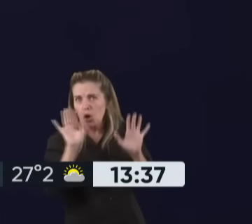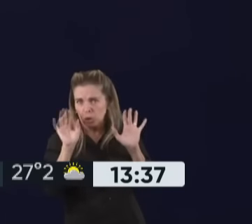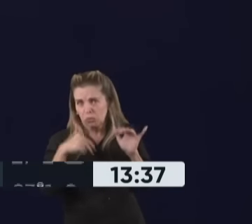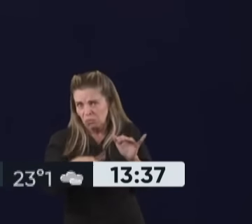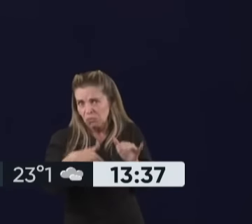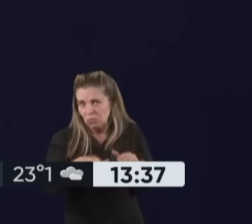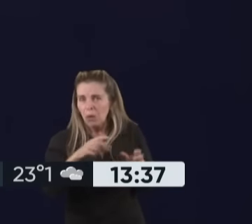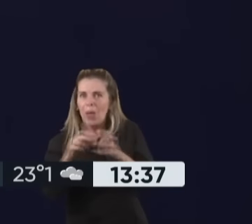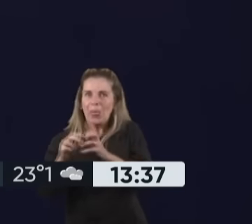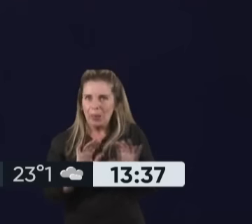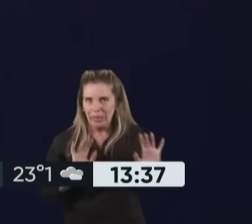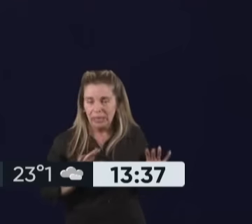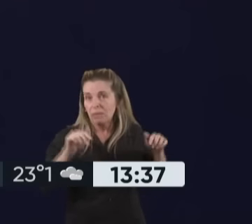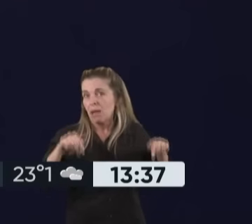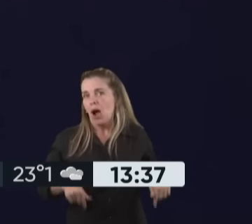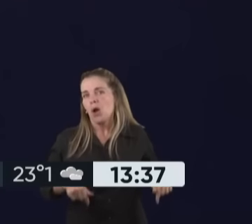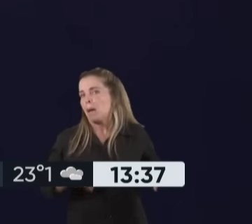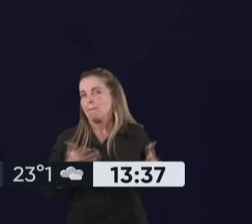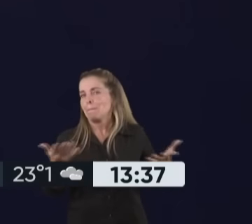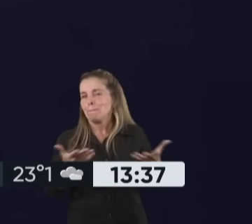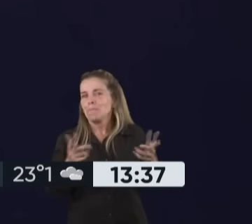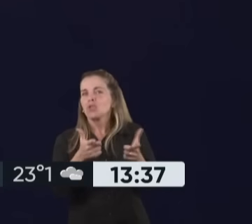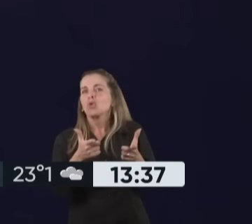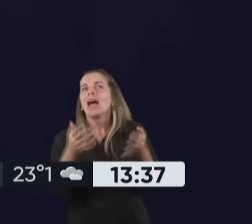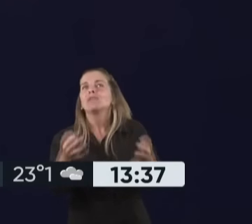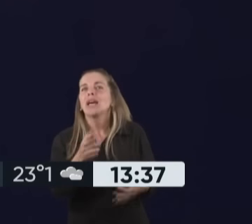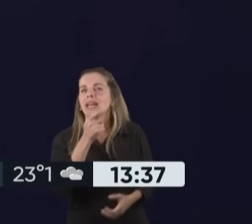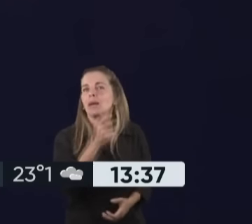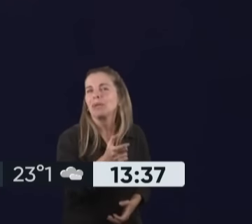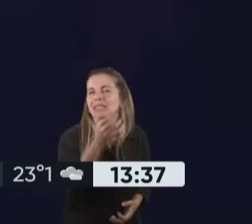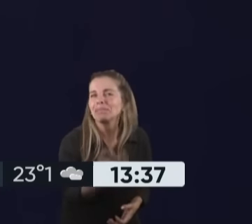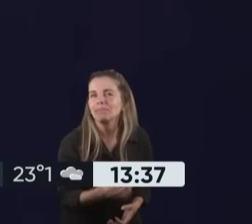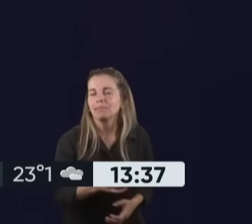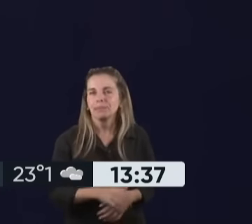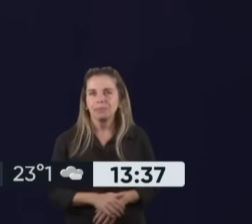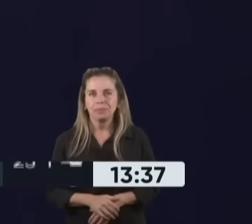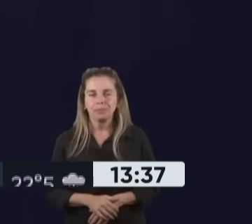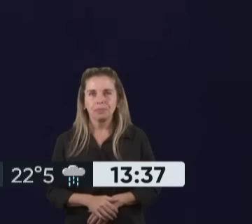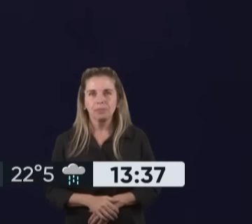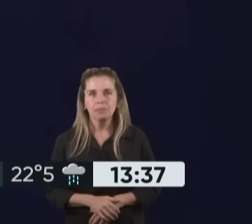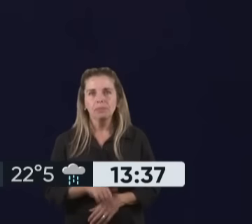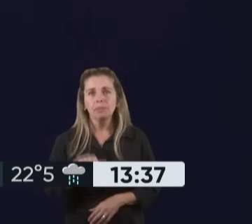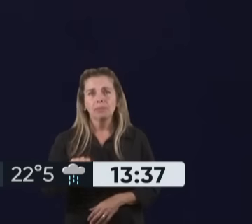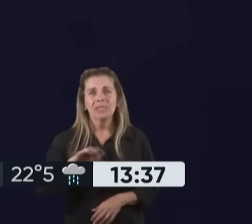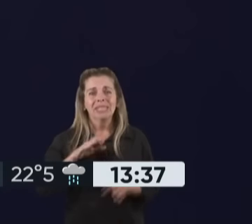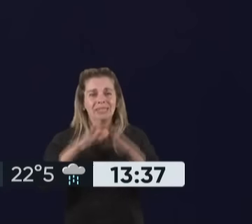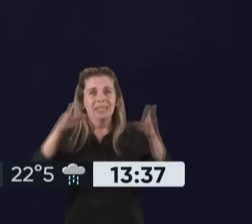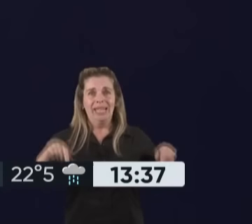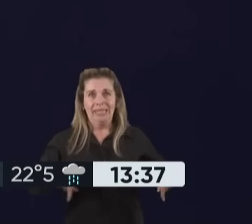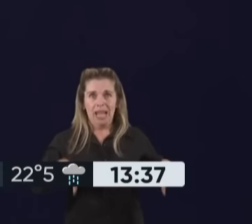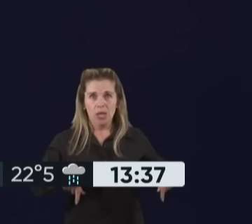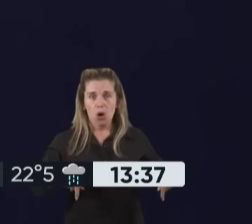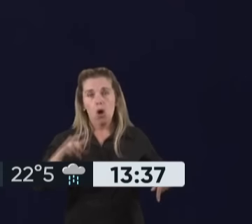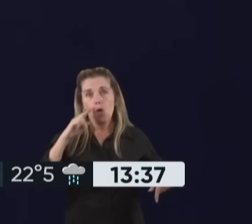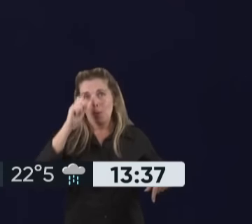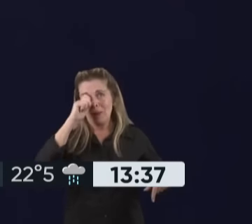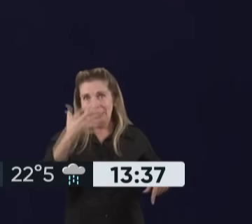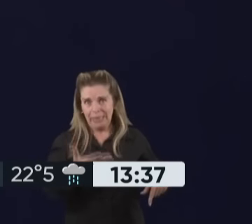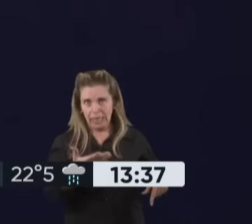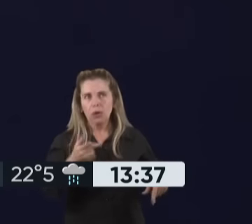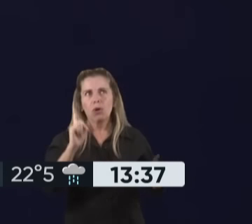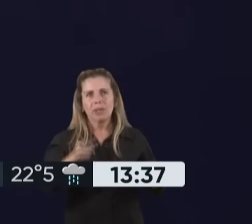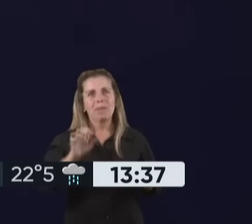se discutirá. En este momento no tenemos una respuesta más concreta. Este año el Congreso y el